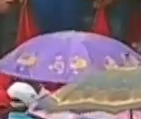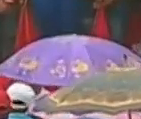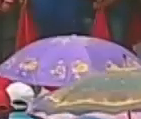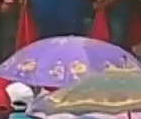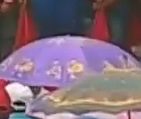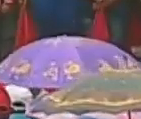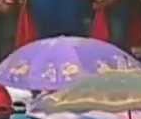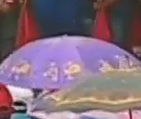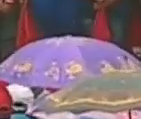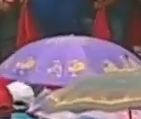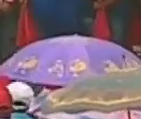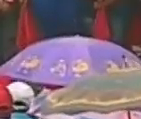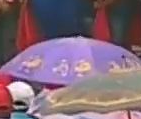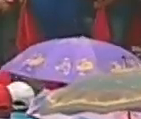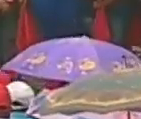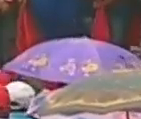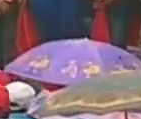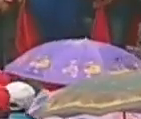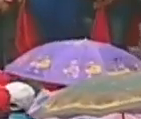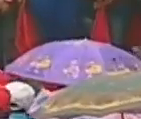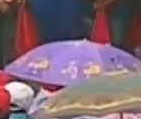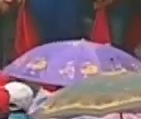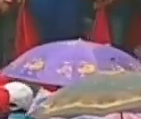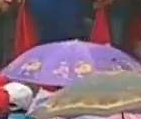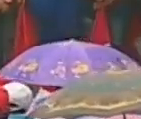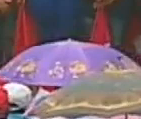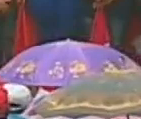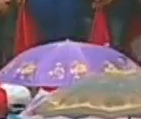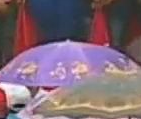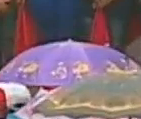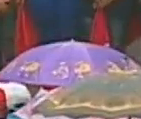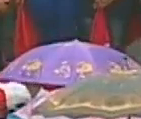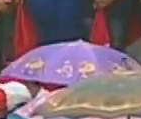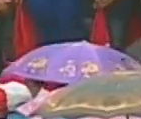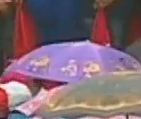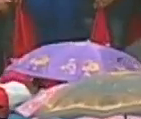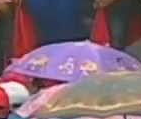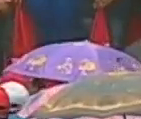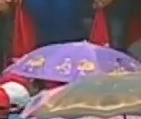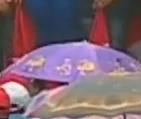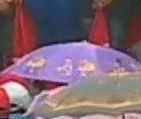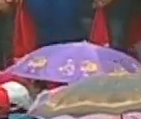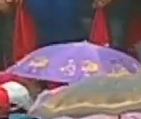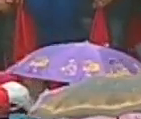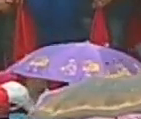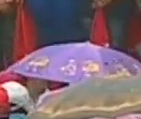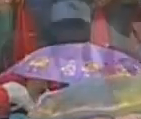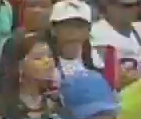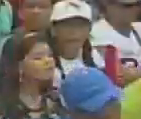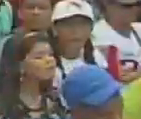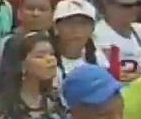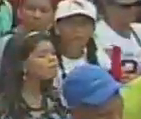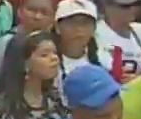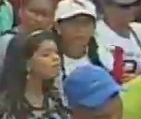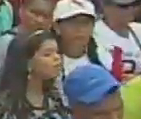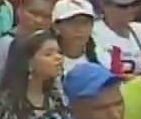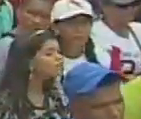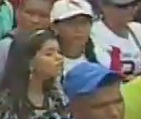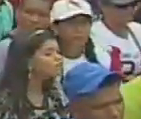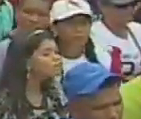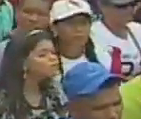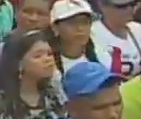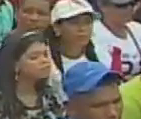más, otro imperio, el imperio de los Estados Unidos de Norteamérica. Y aquí